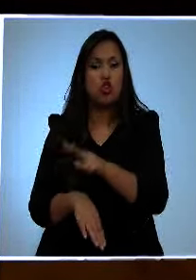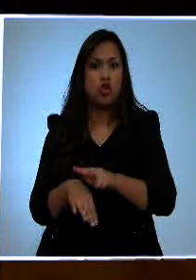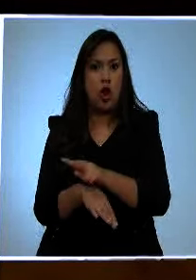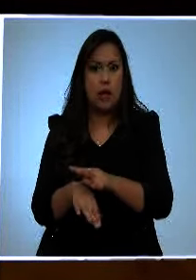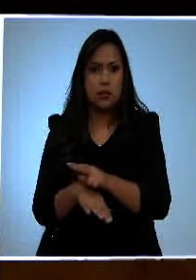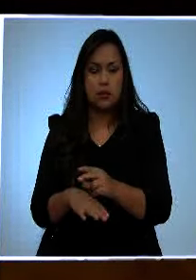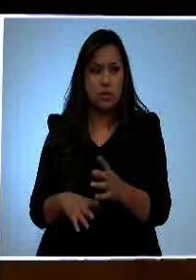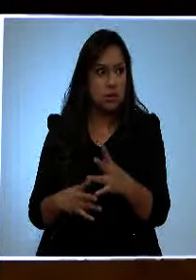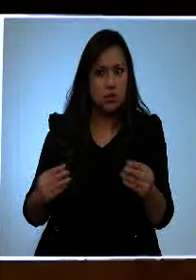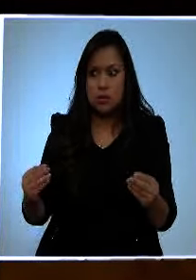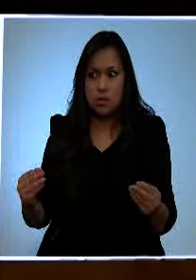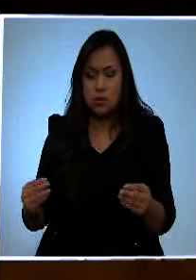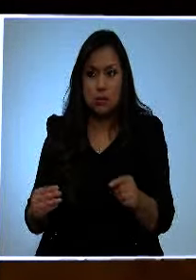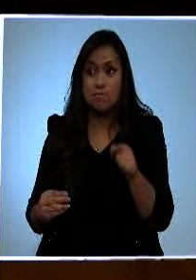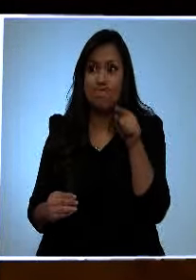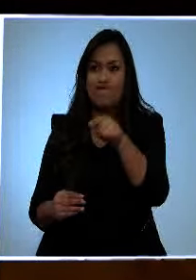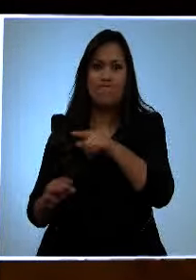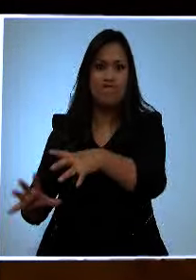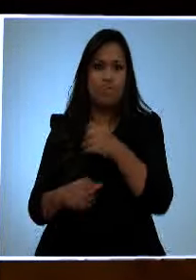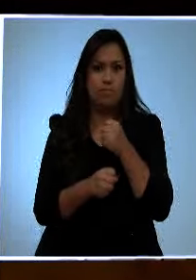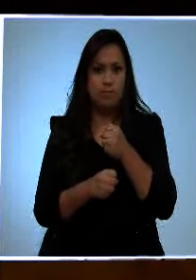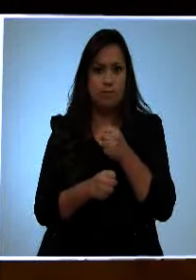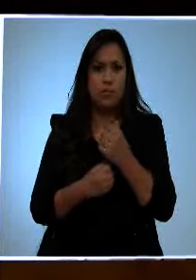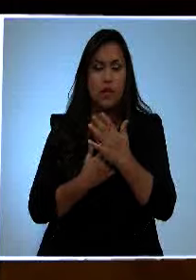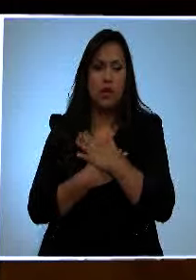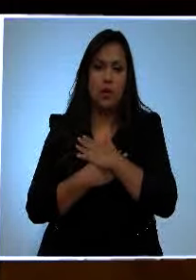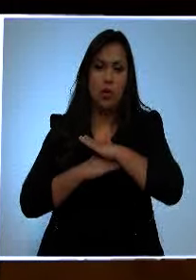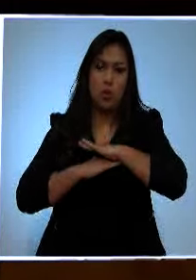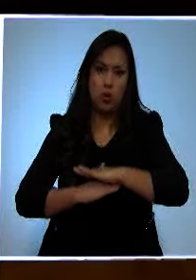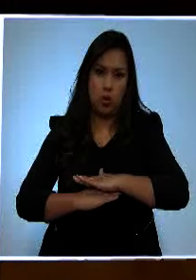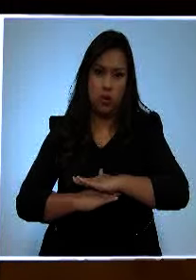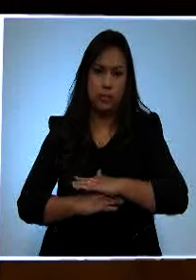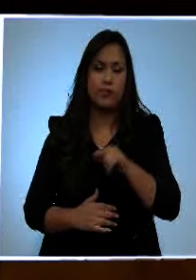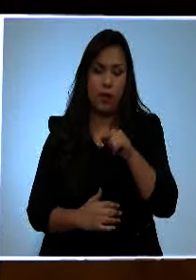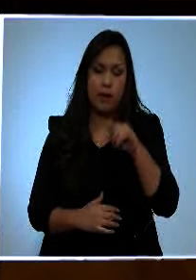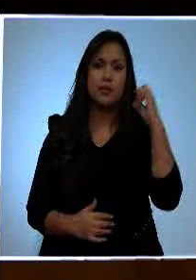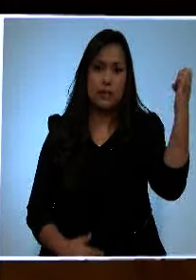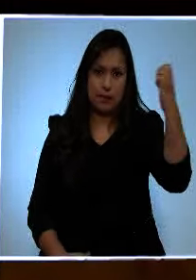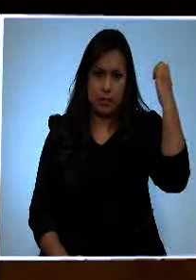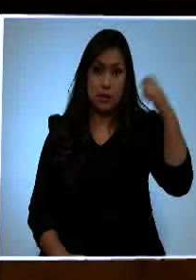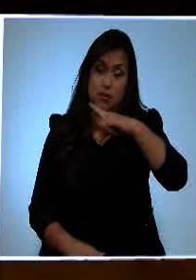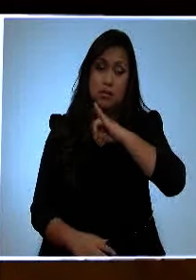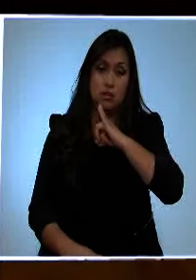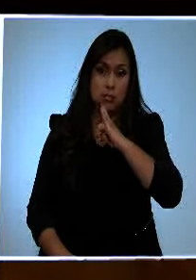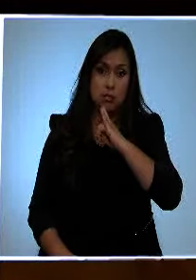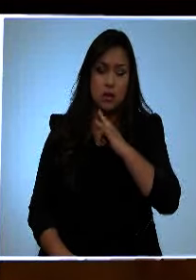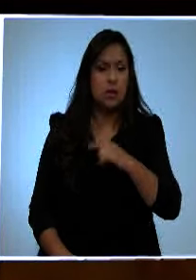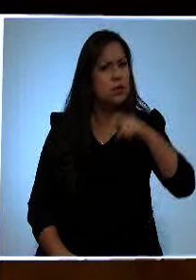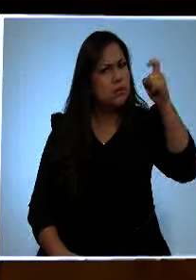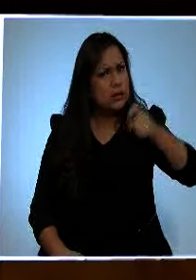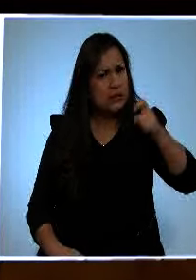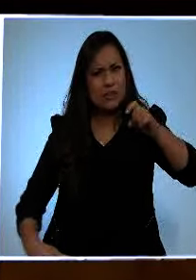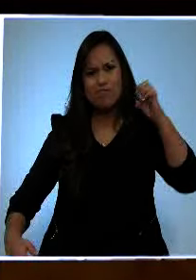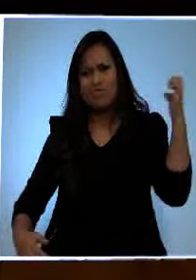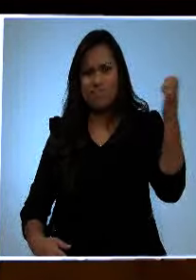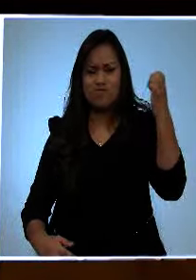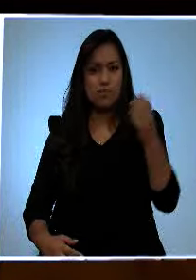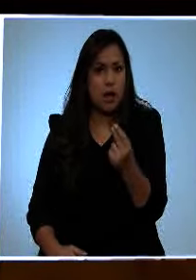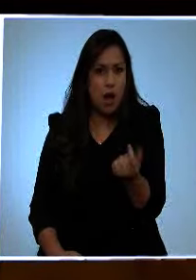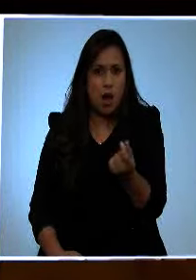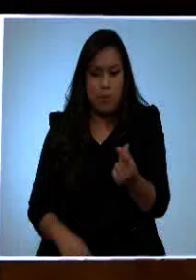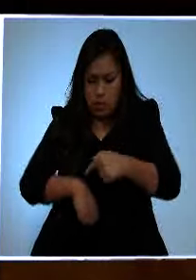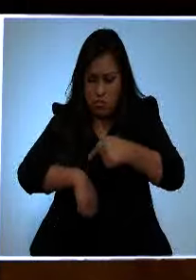observando sin embargo Cuál es la necesidad de de activar rápidamente la búsqueda de una persona es esa no